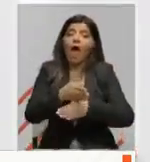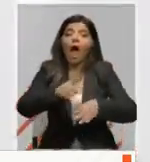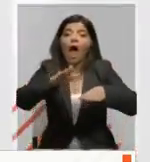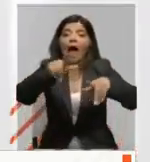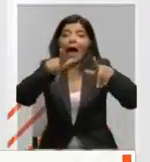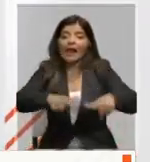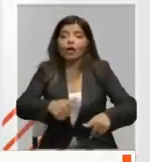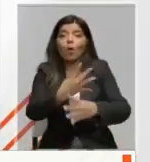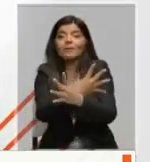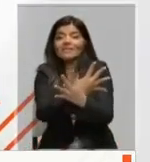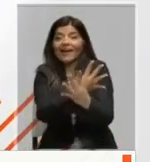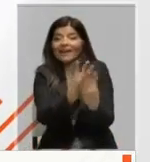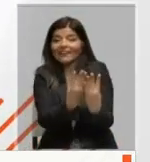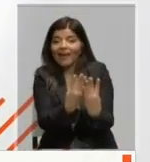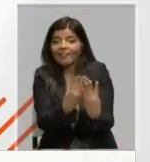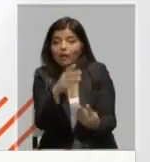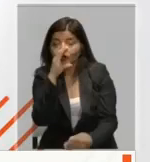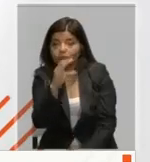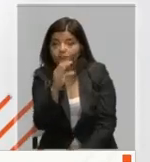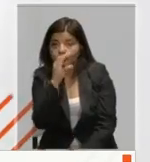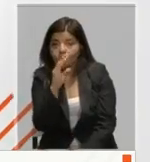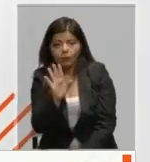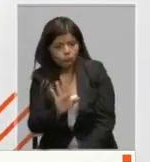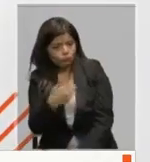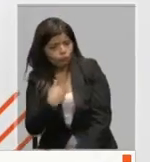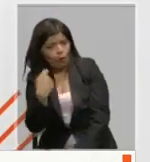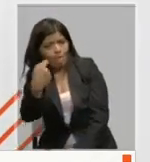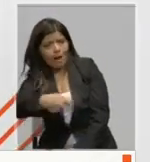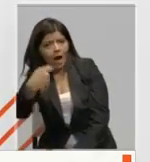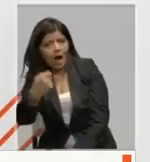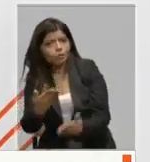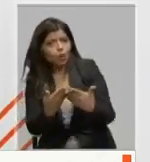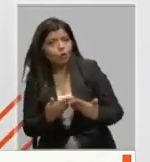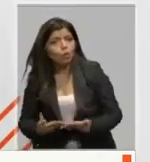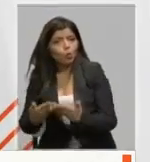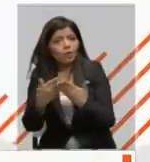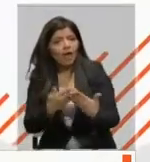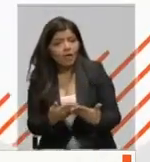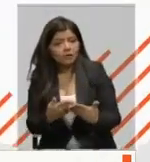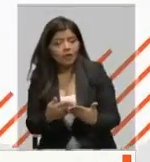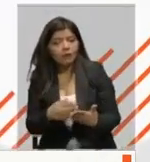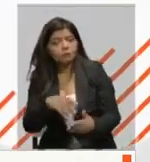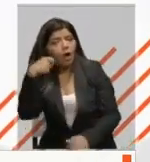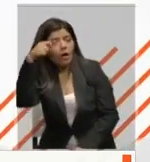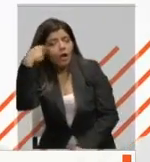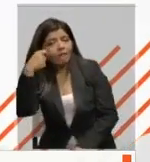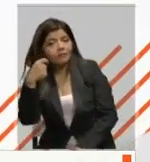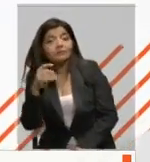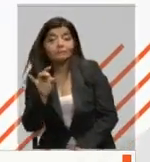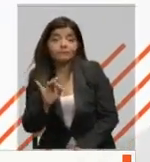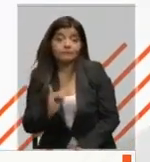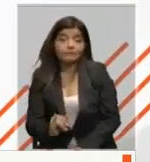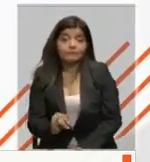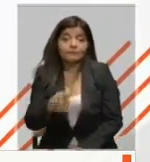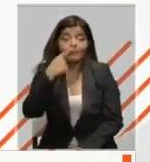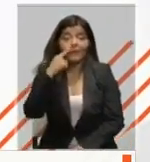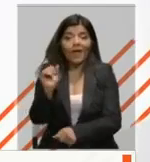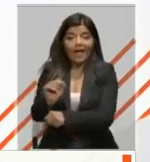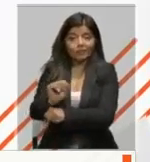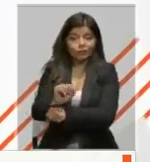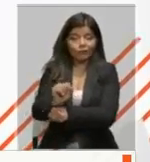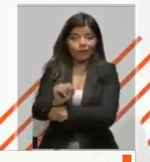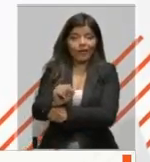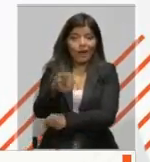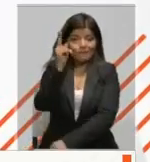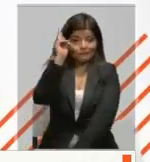pagando estudiante, no me acepta el estudiante. ¿Vale? Está grabado. Y así fue. El chofer de este bus de la línea